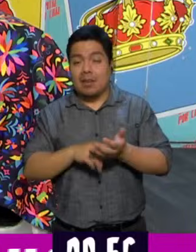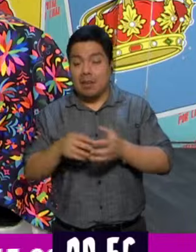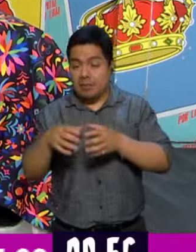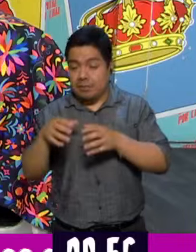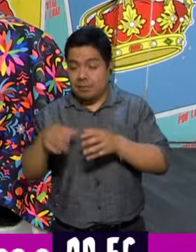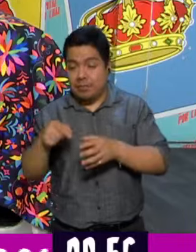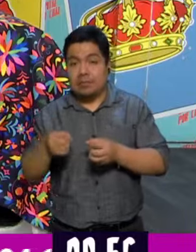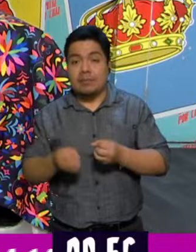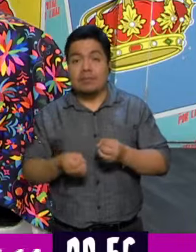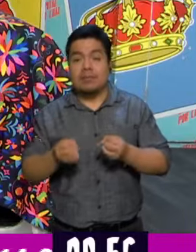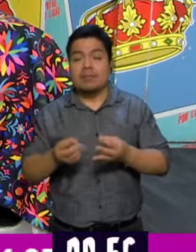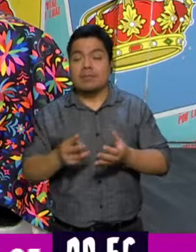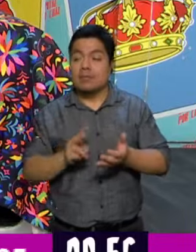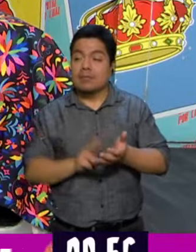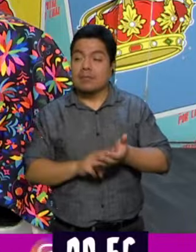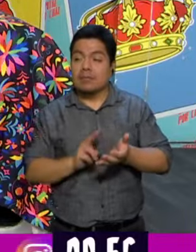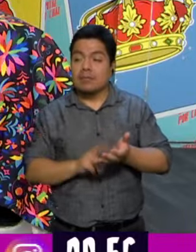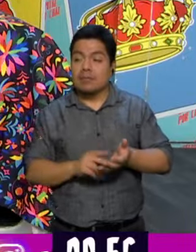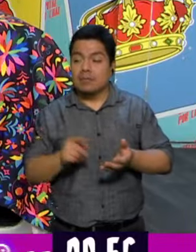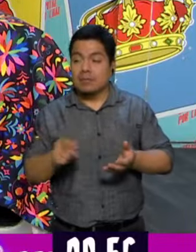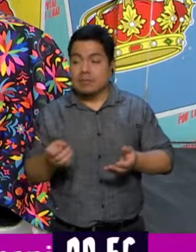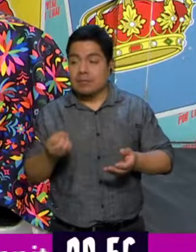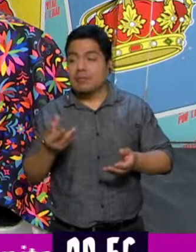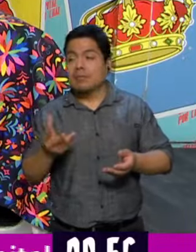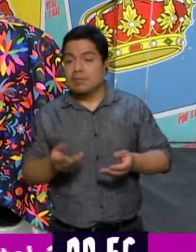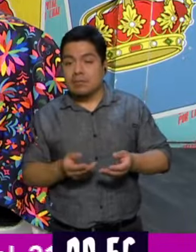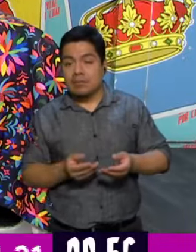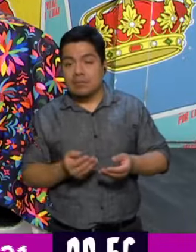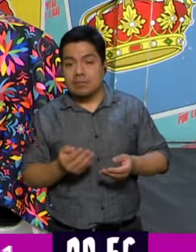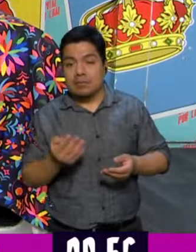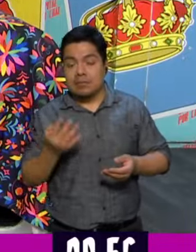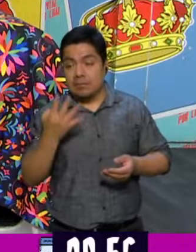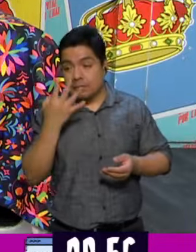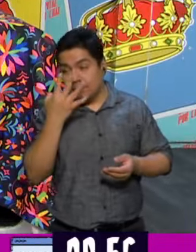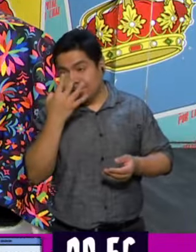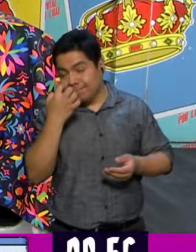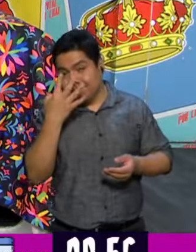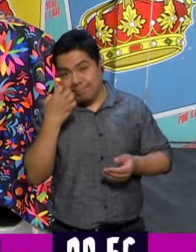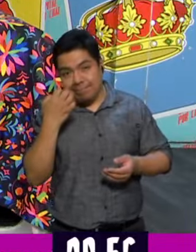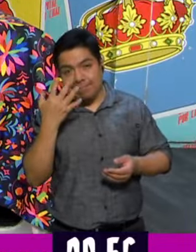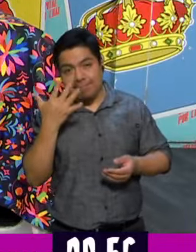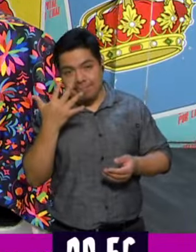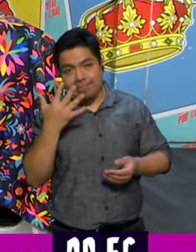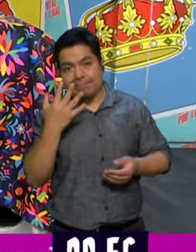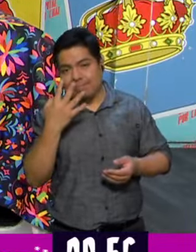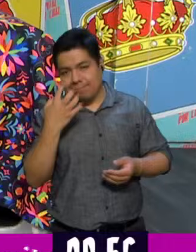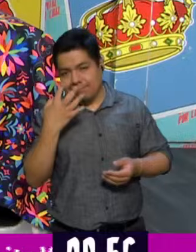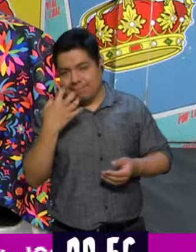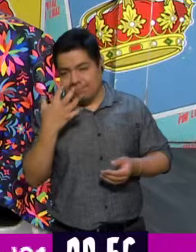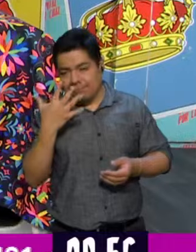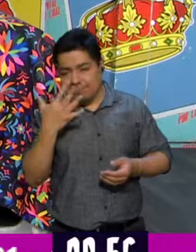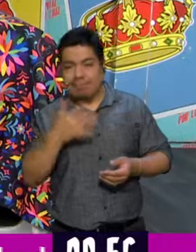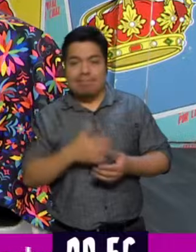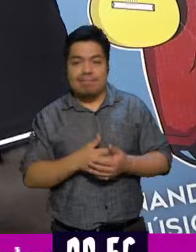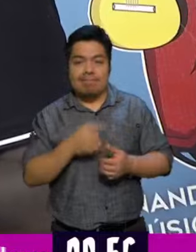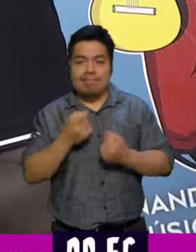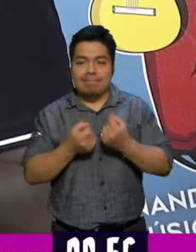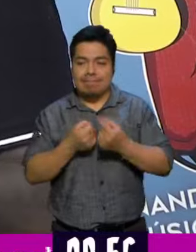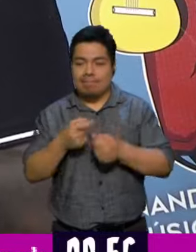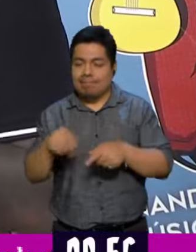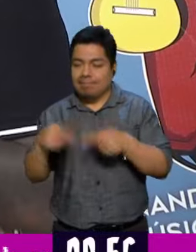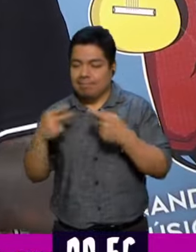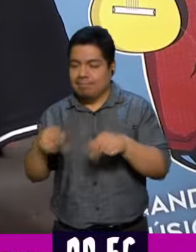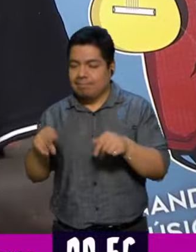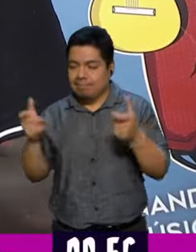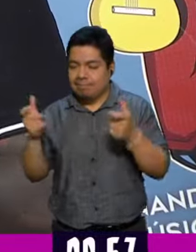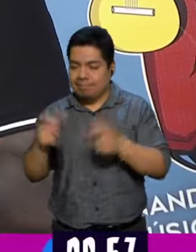tazón. Así es. Eso no se lo creo. No, sí, la verdad es que sí. ¡4.50! Sí, porque para los que andan vendiendo o revendiendo